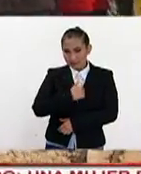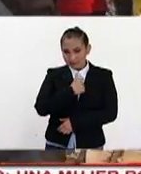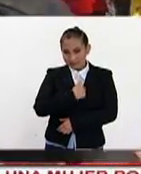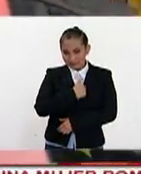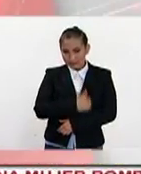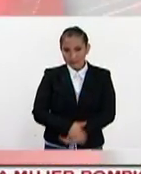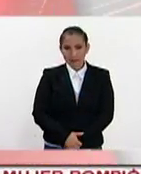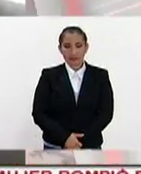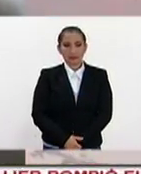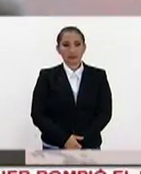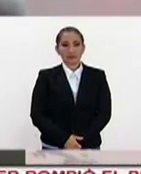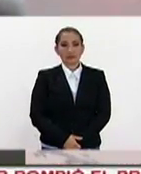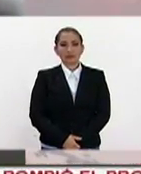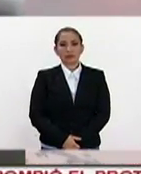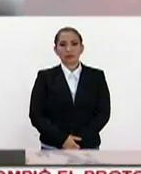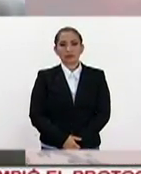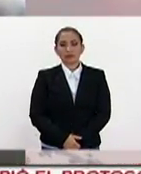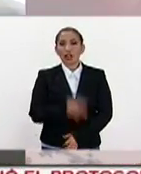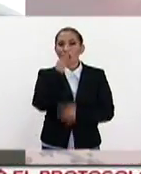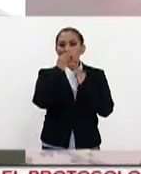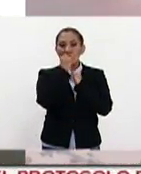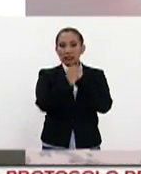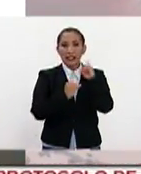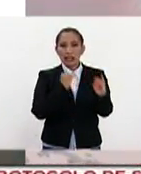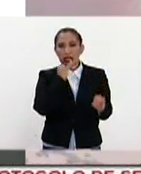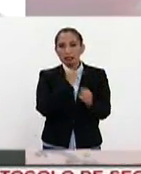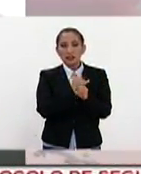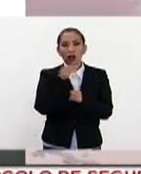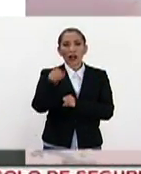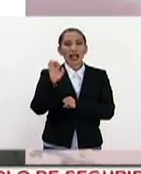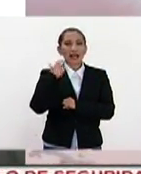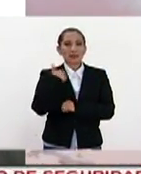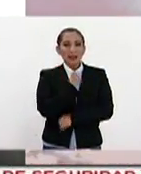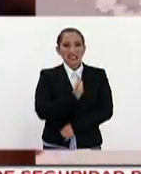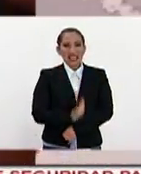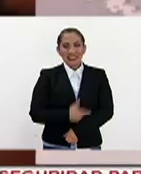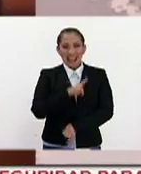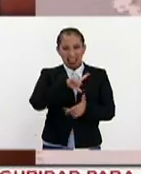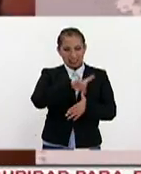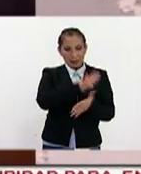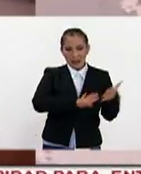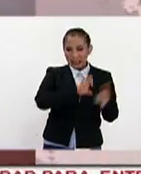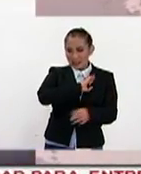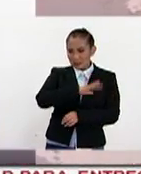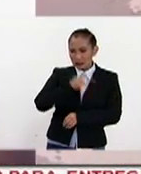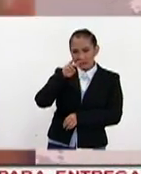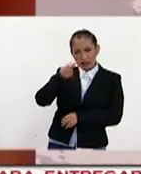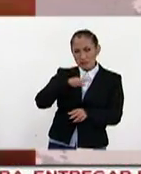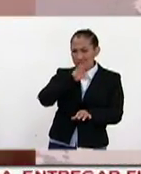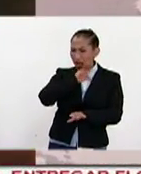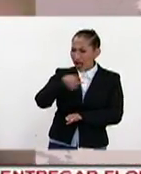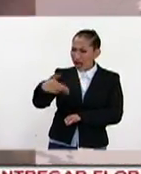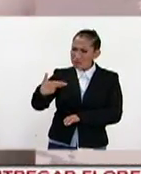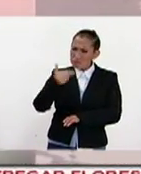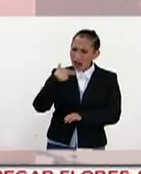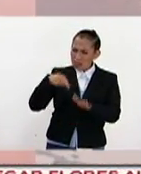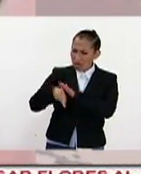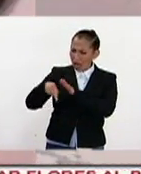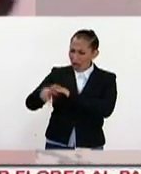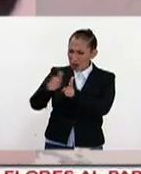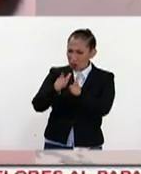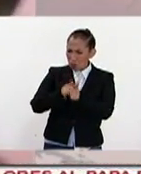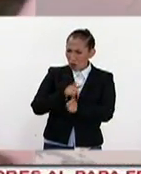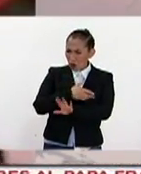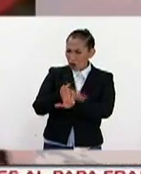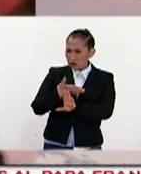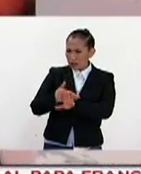condolencias. En noticias internacionales, expresidentes de Latinoamérica y España condenan los asesinatos de opositores